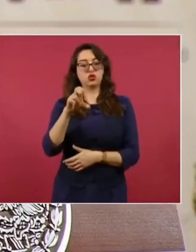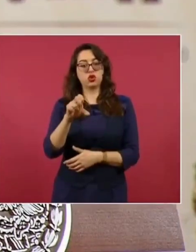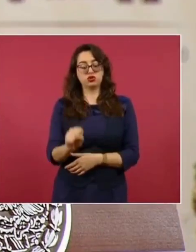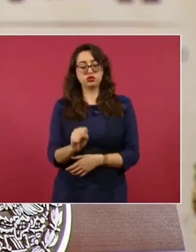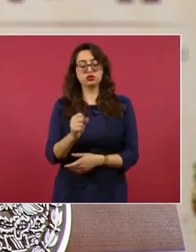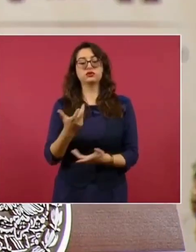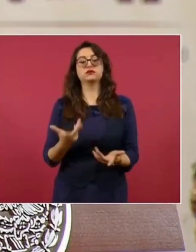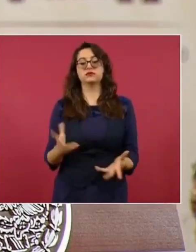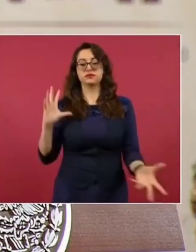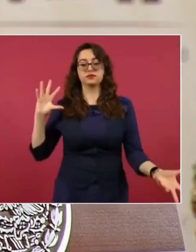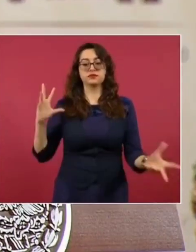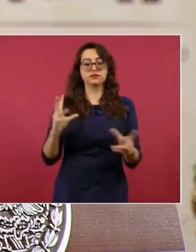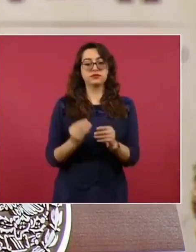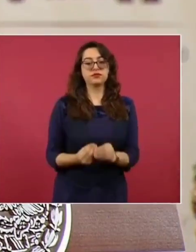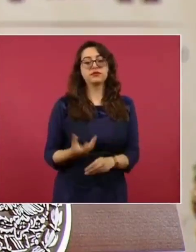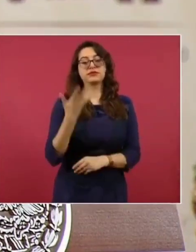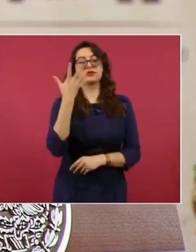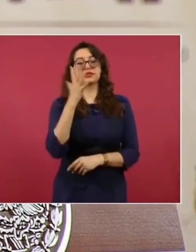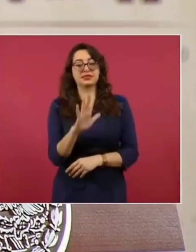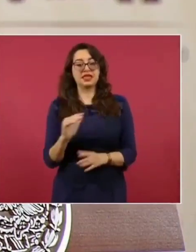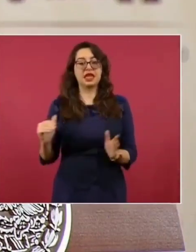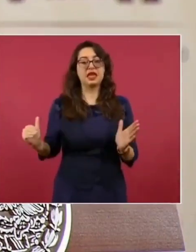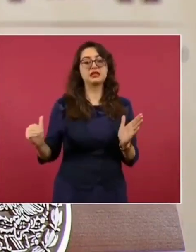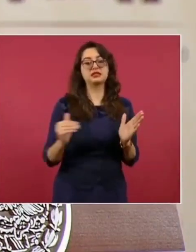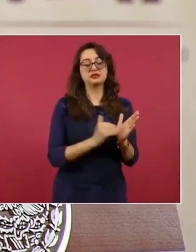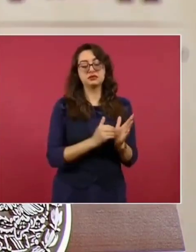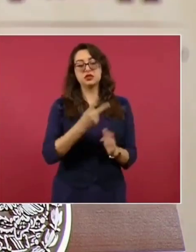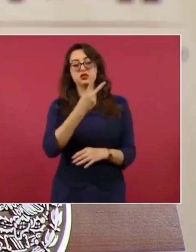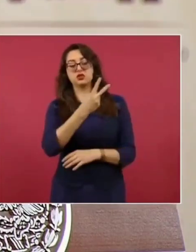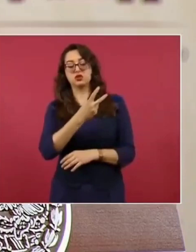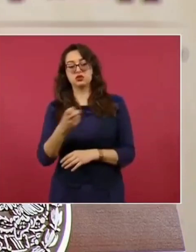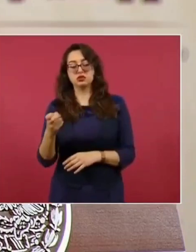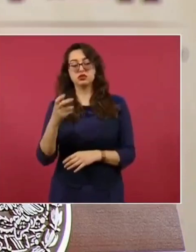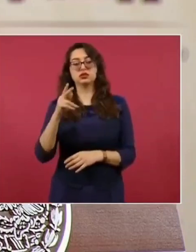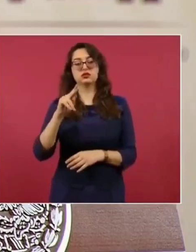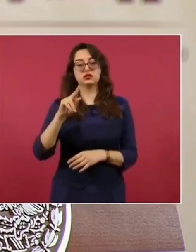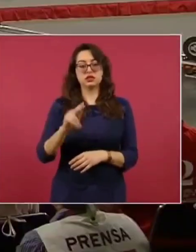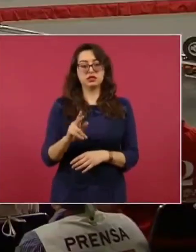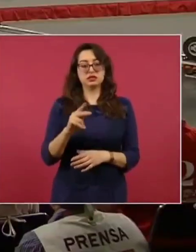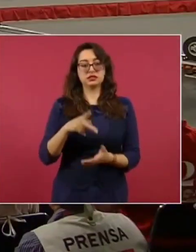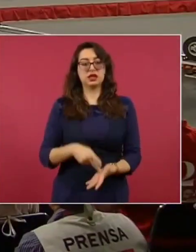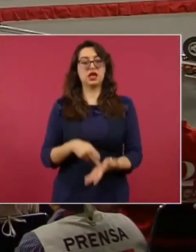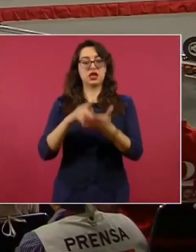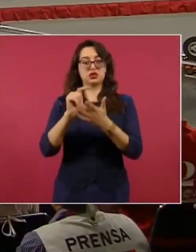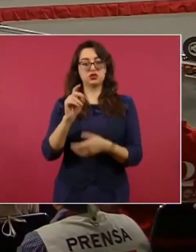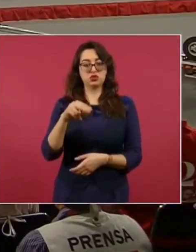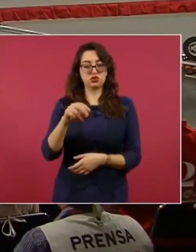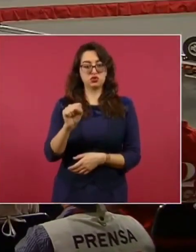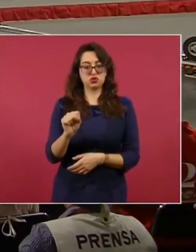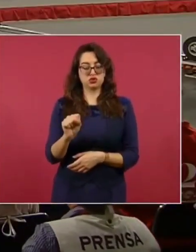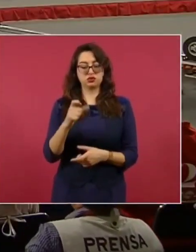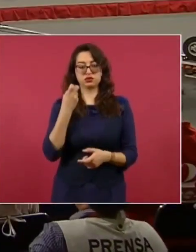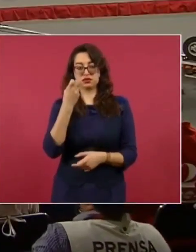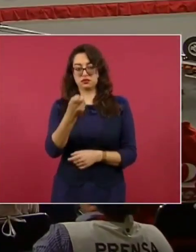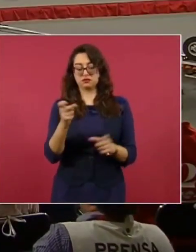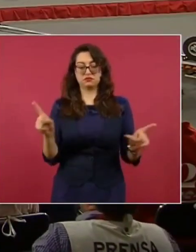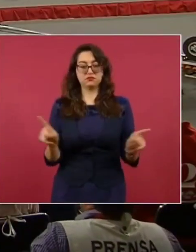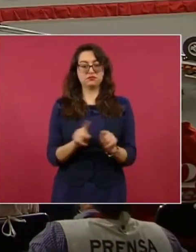en el presente año de Diez mil ochocientas toneladas de sargazo esto señor presidente